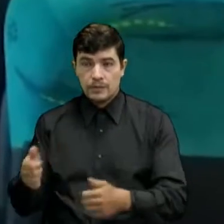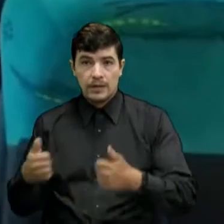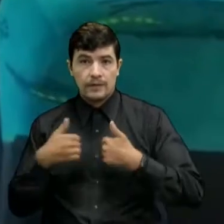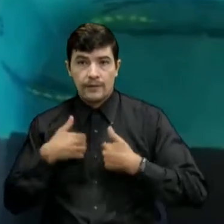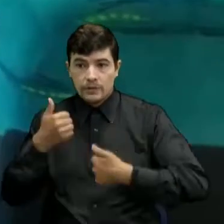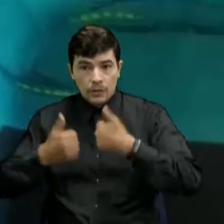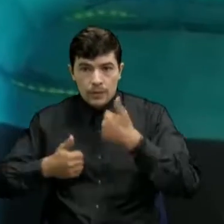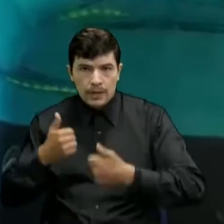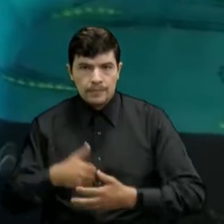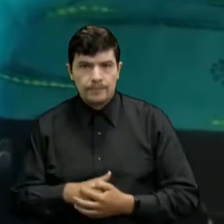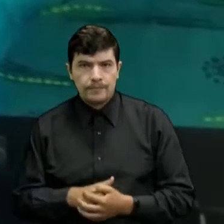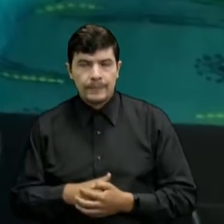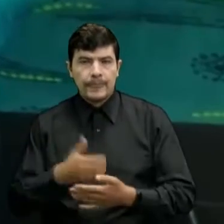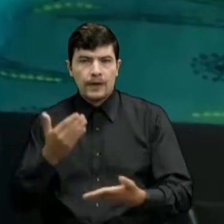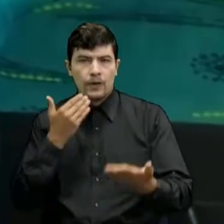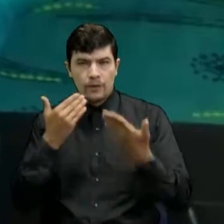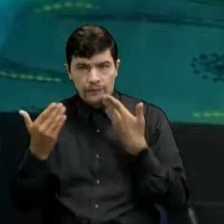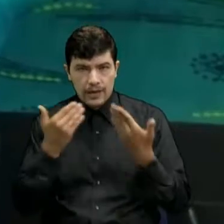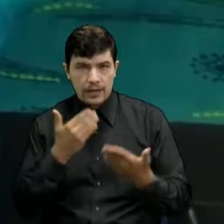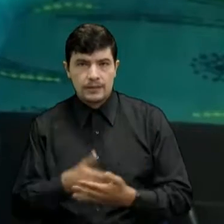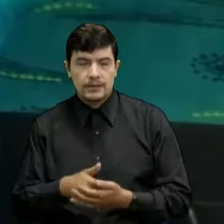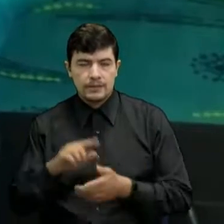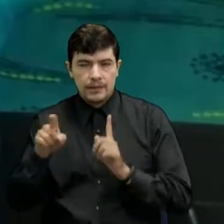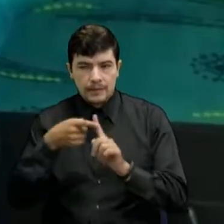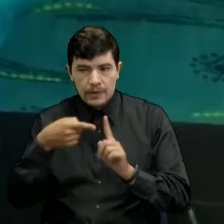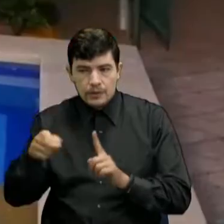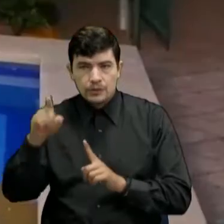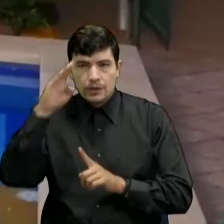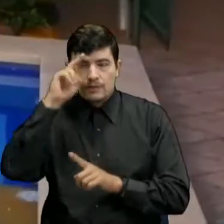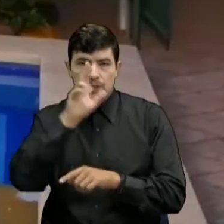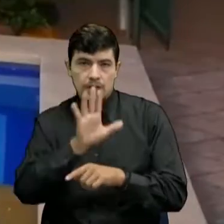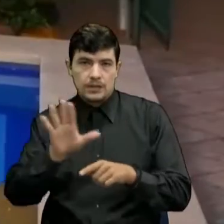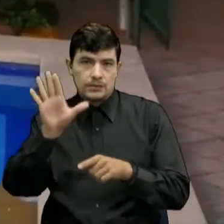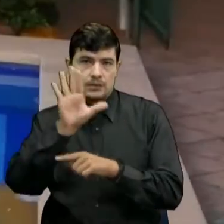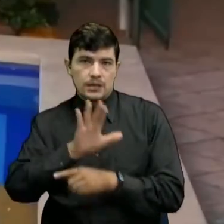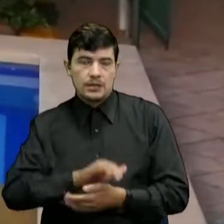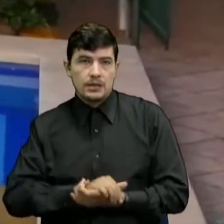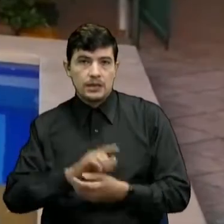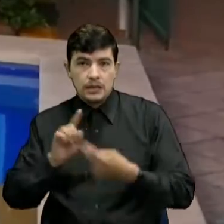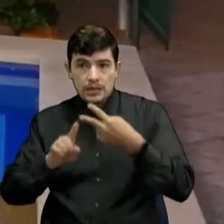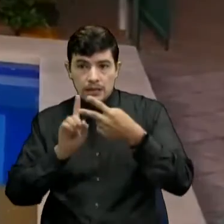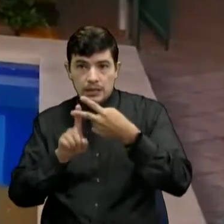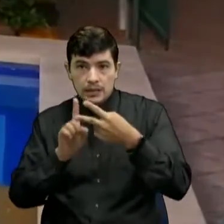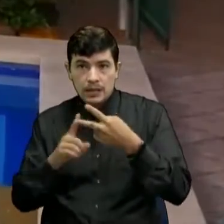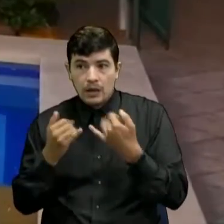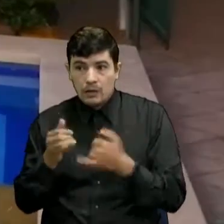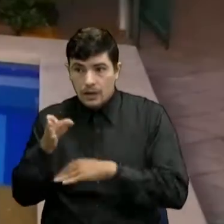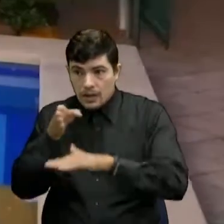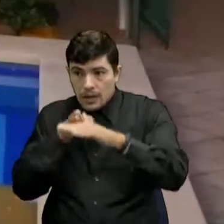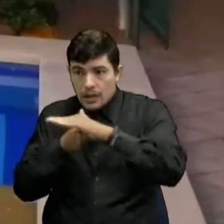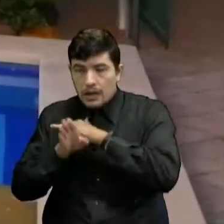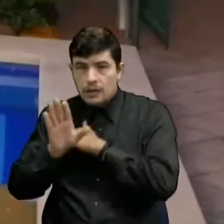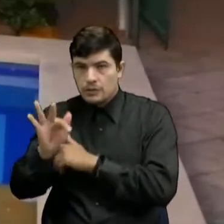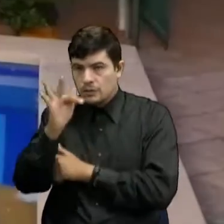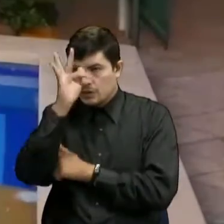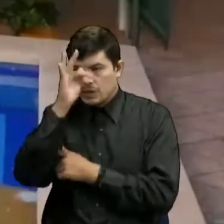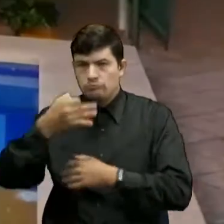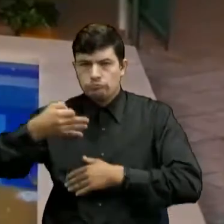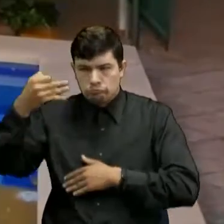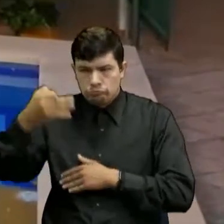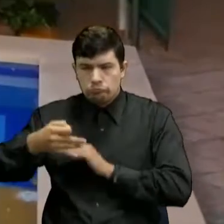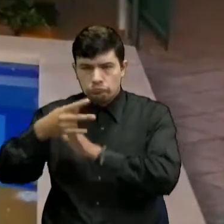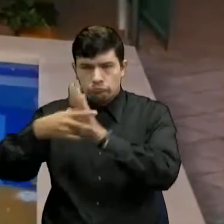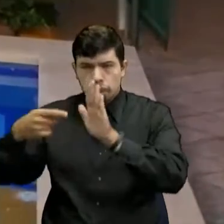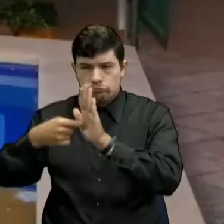que confíen, primero, en su policía, segundo, de que están entrando en un hotel que está formalmente